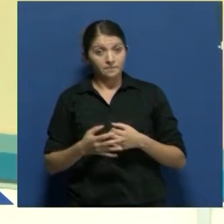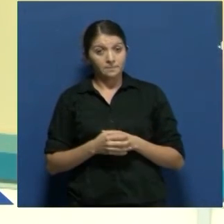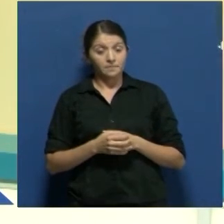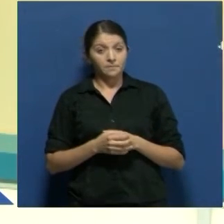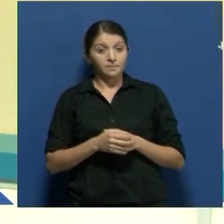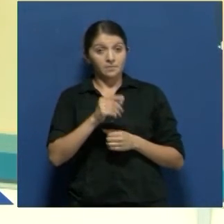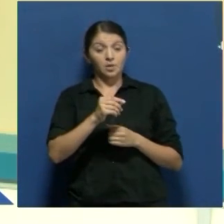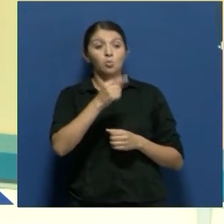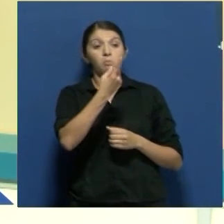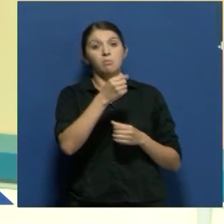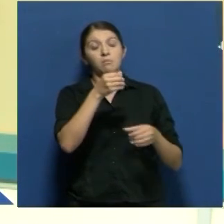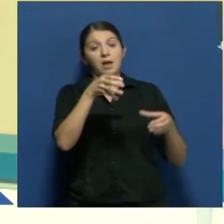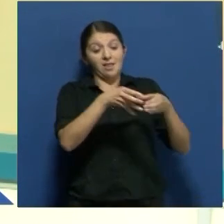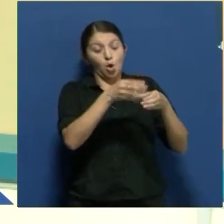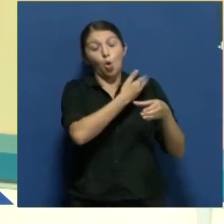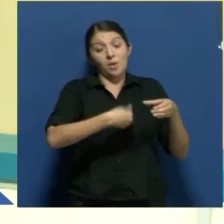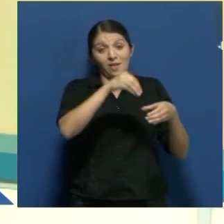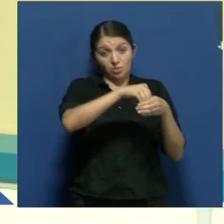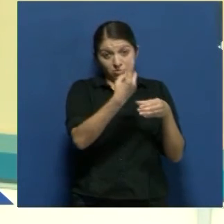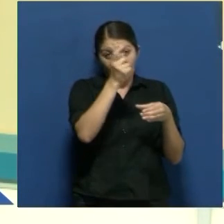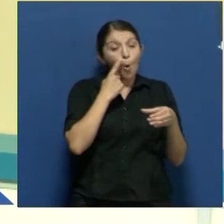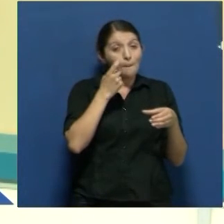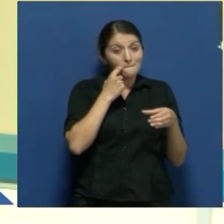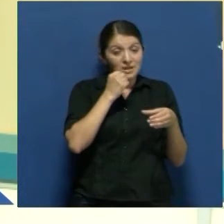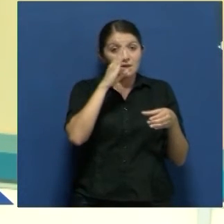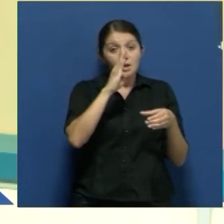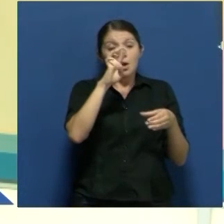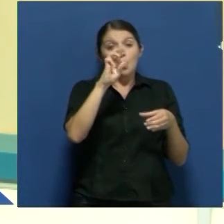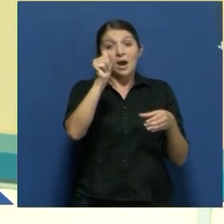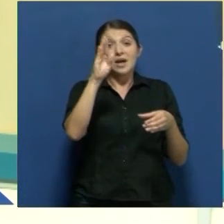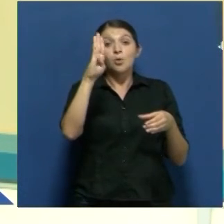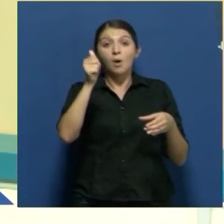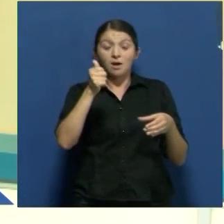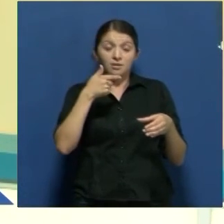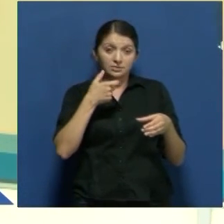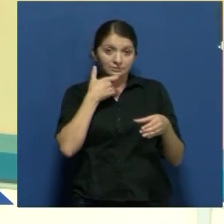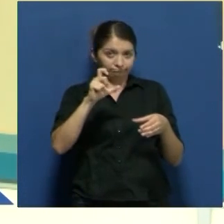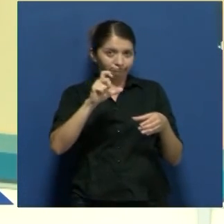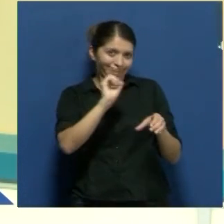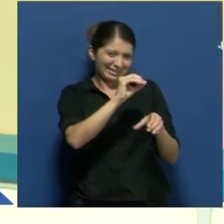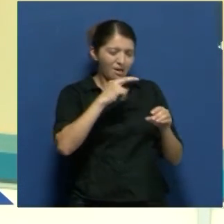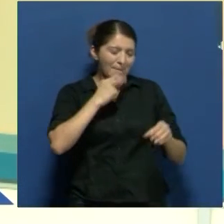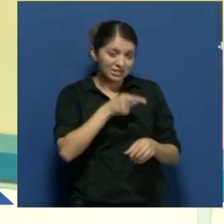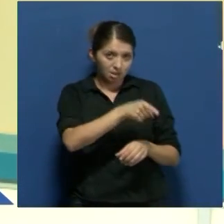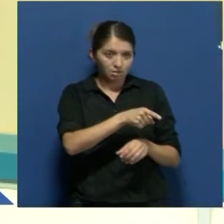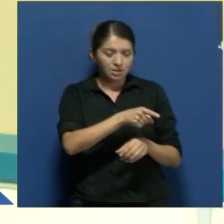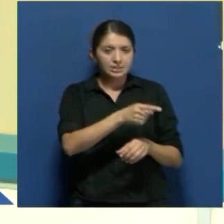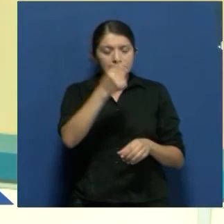Durán Barba, sí. Porque es evidente que la imagen presidencial se ha deteriorado